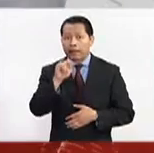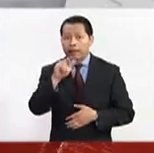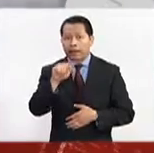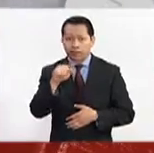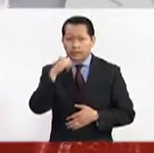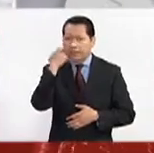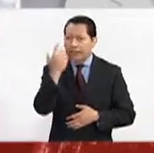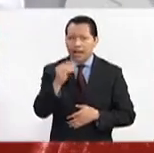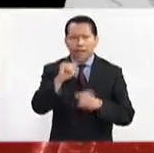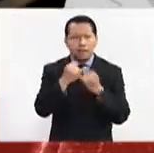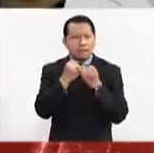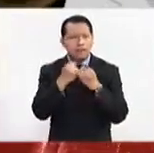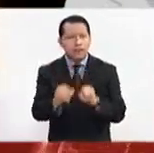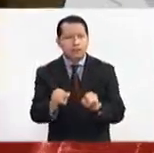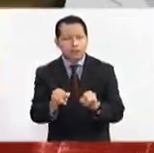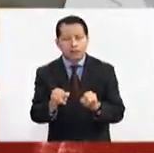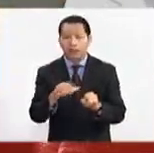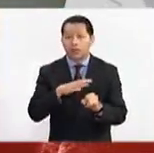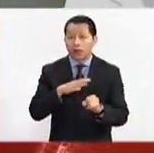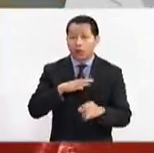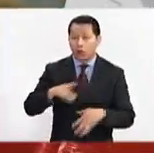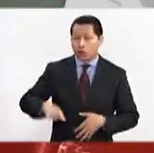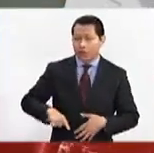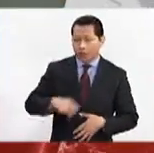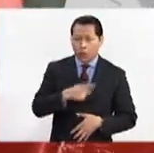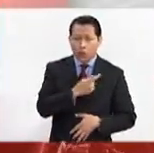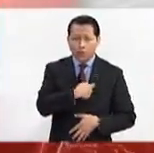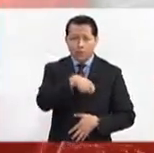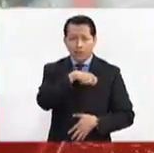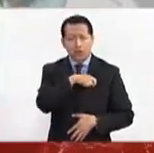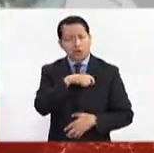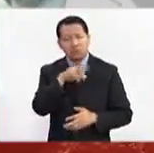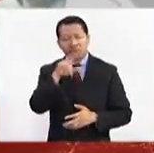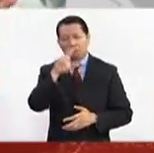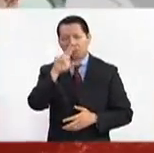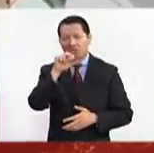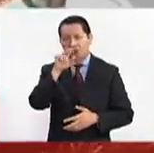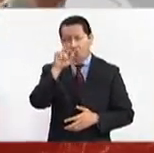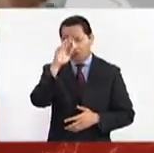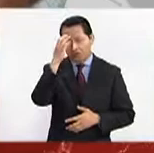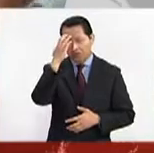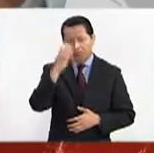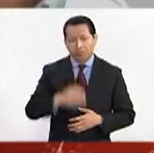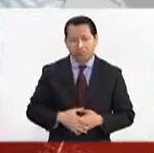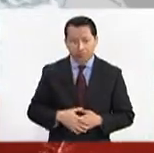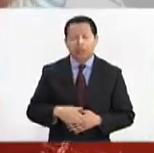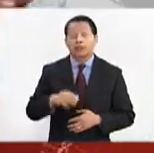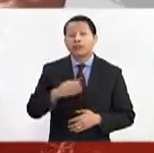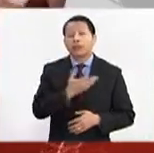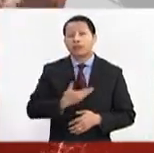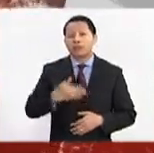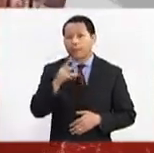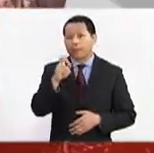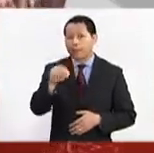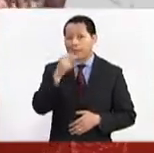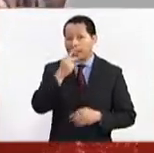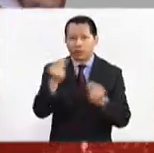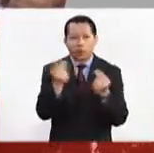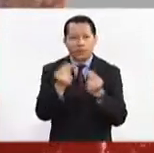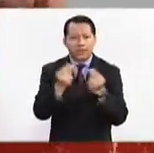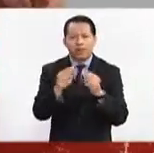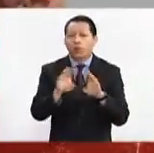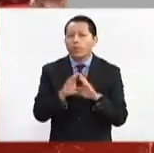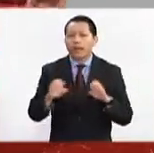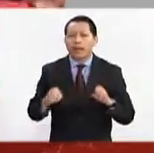a la independencia. El gobierno español lo desconoce. El presidente Enrique Peña Nieto asegura que lo más urgente es atender la